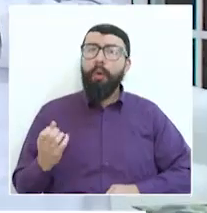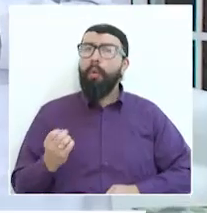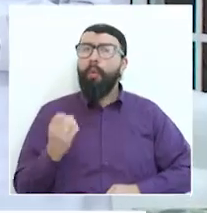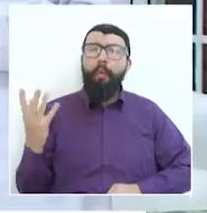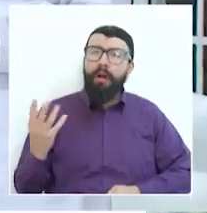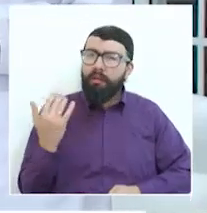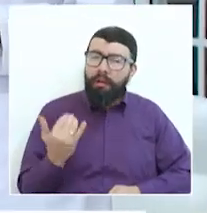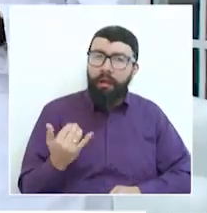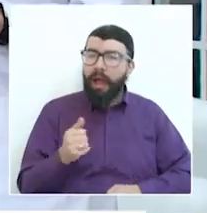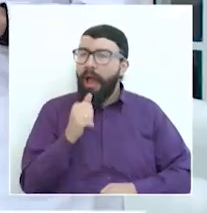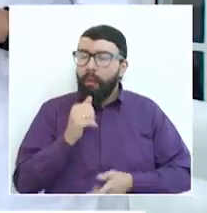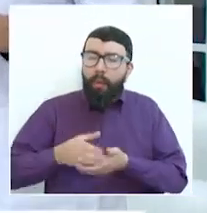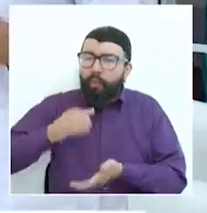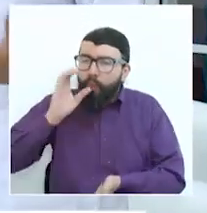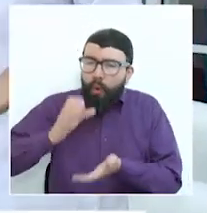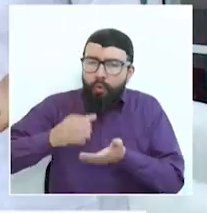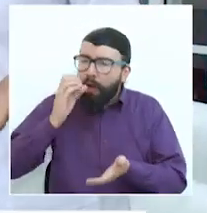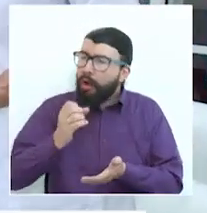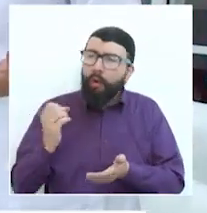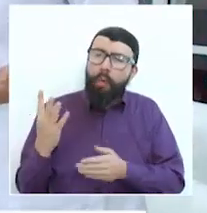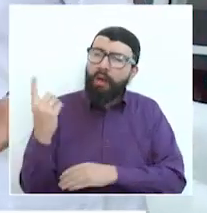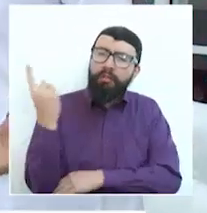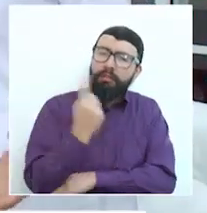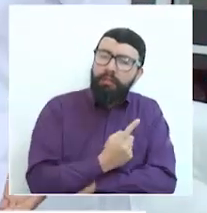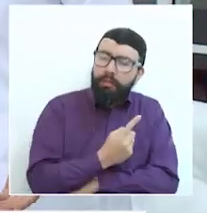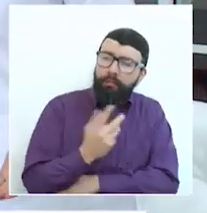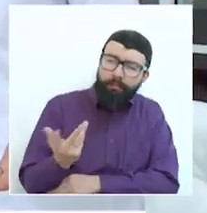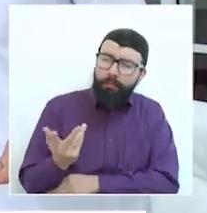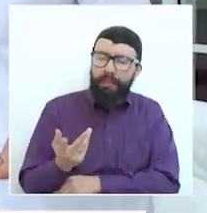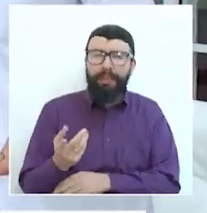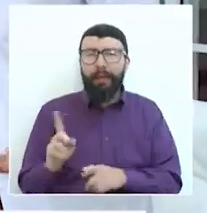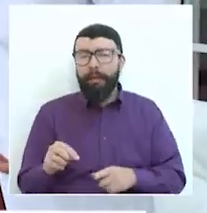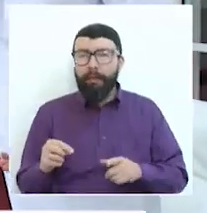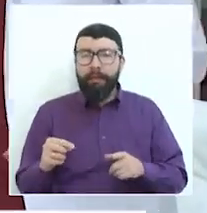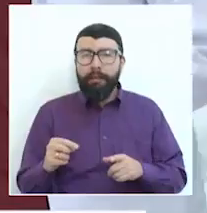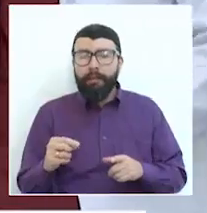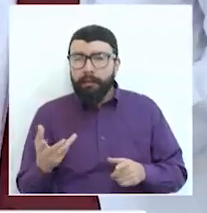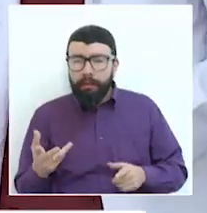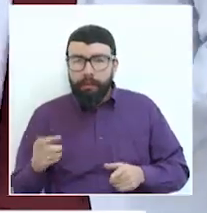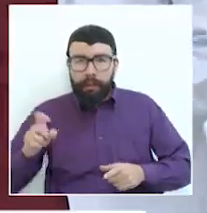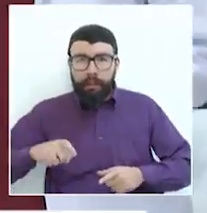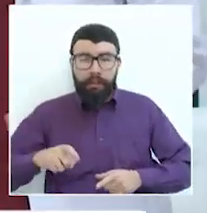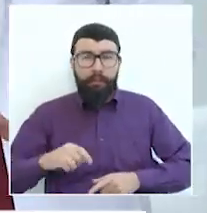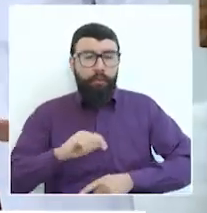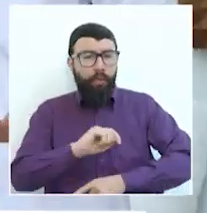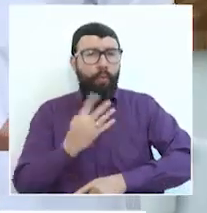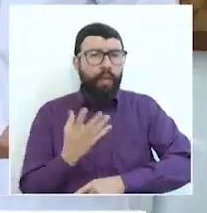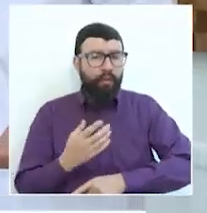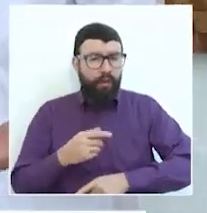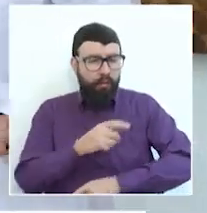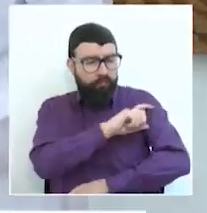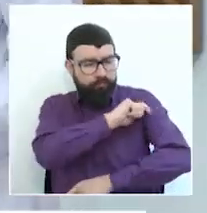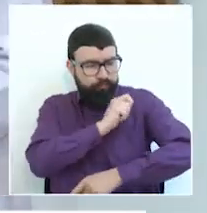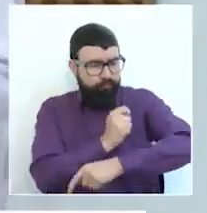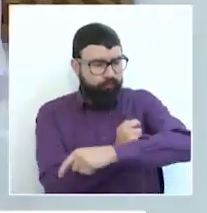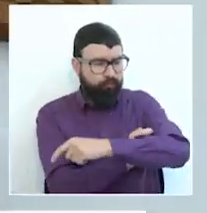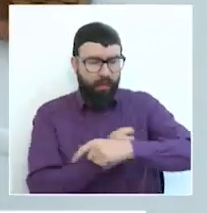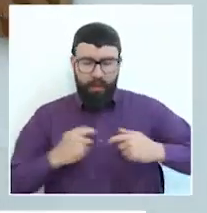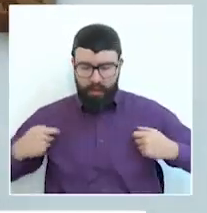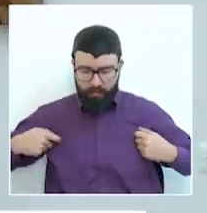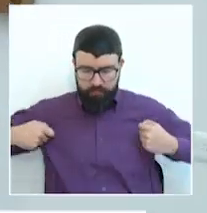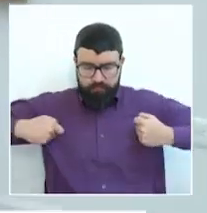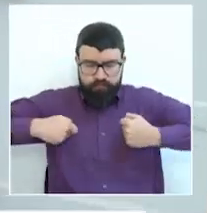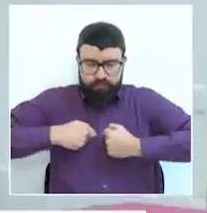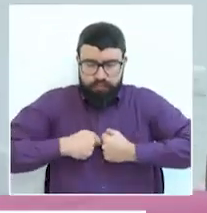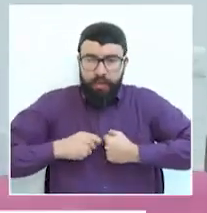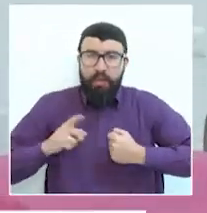estamos consumiendo en el día a día, y algo más sencillo, y es tomar el índice de masa corporal, que lo que hacemos es tomar el